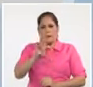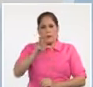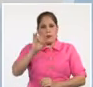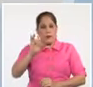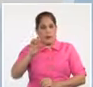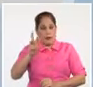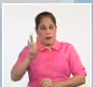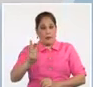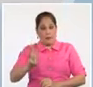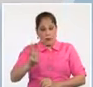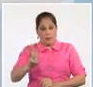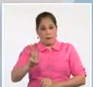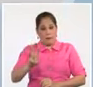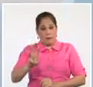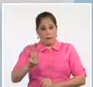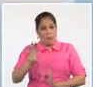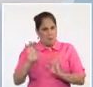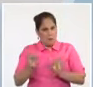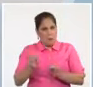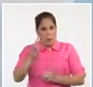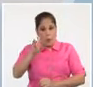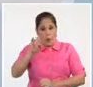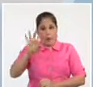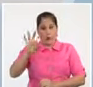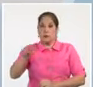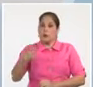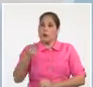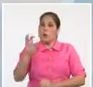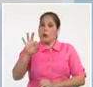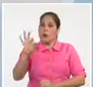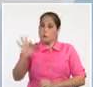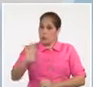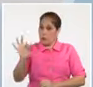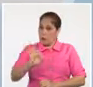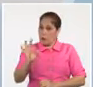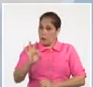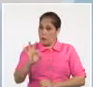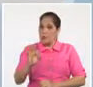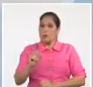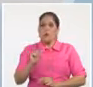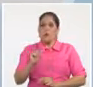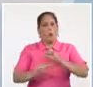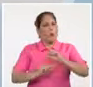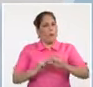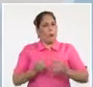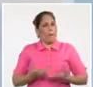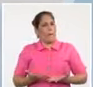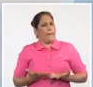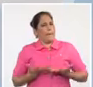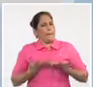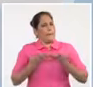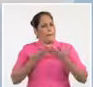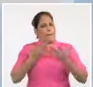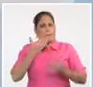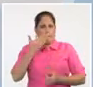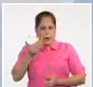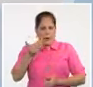16.373, que es el 98,8% con una evolución clínica